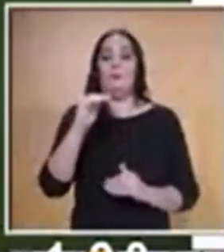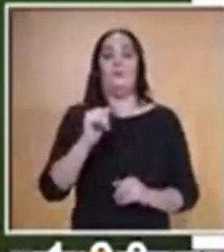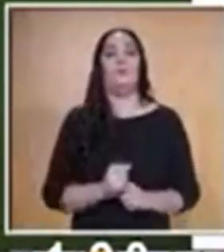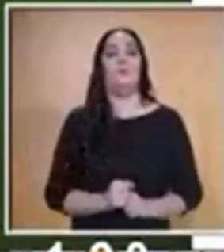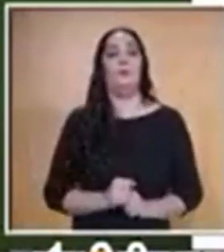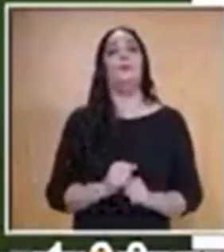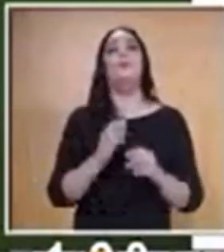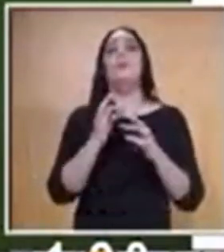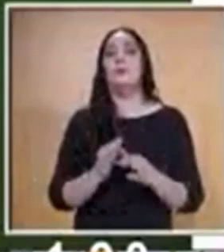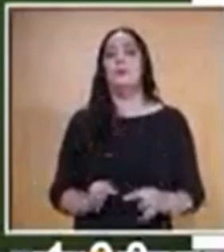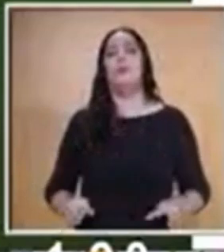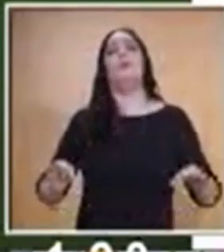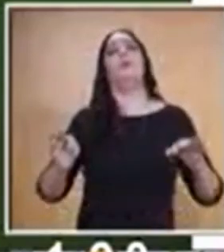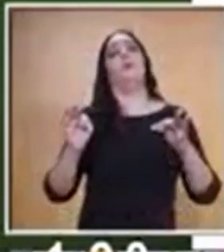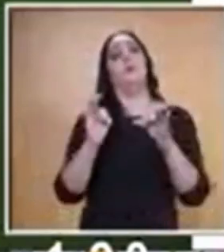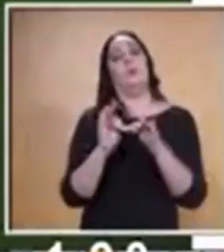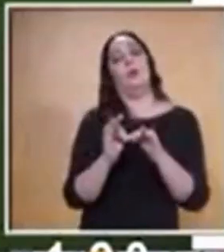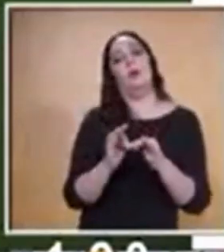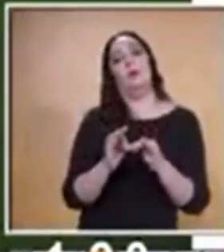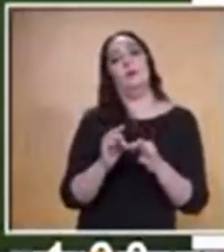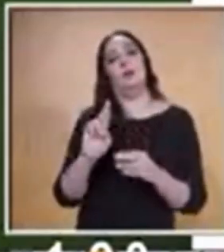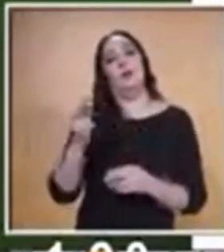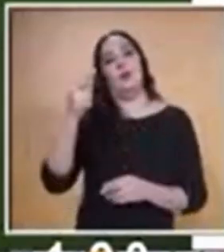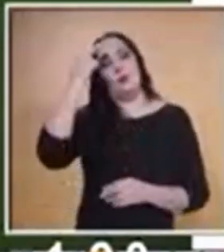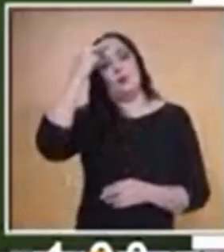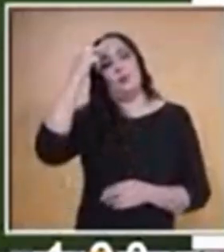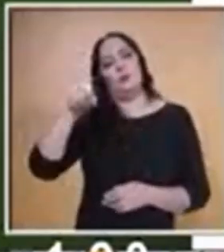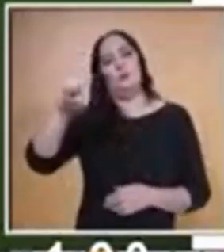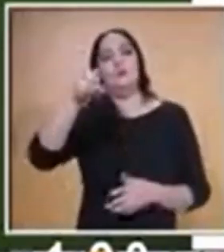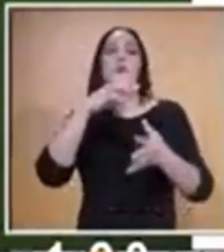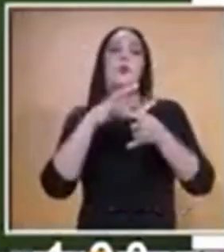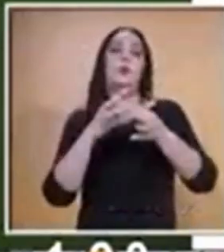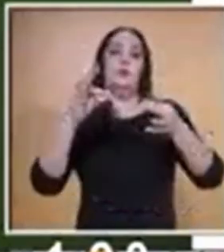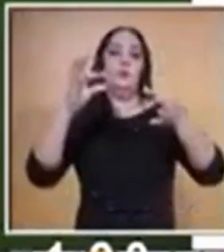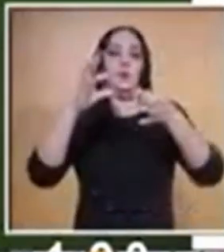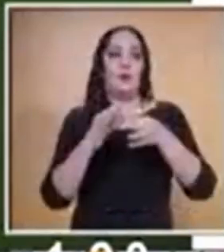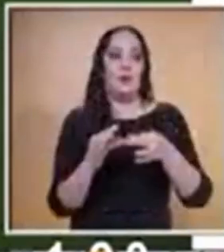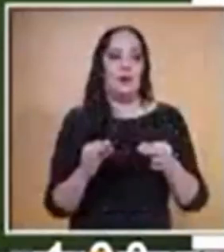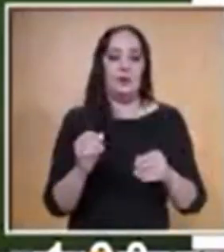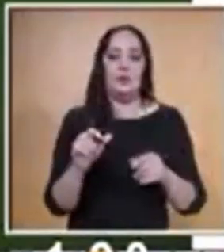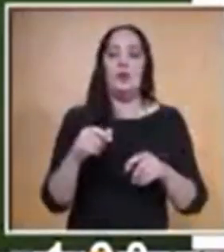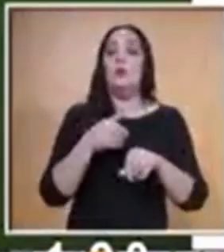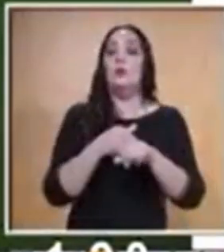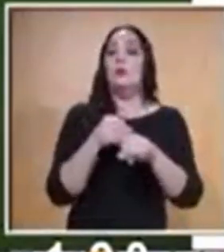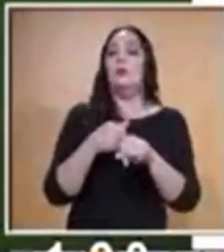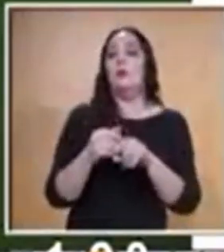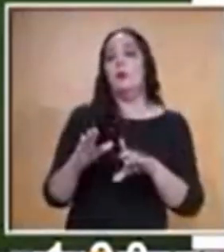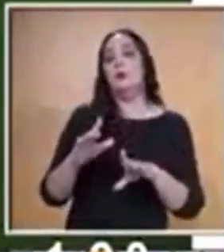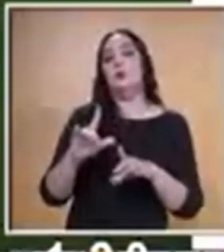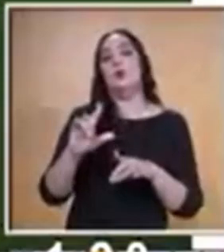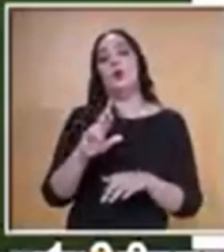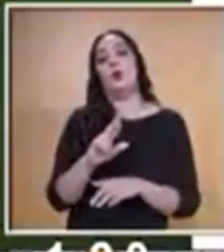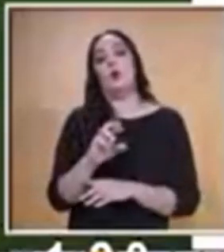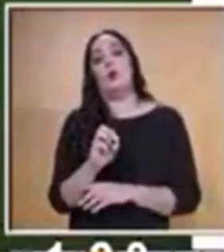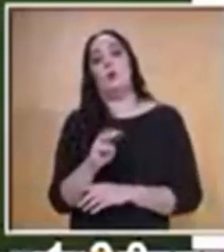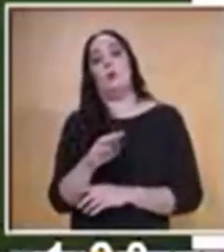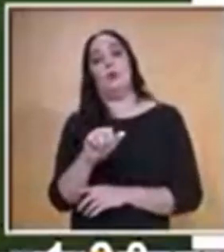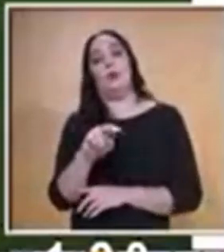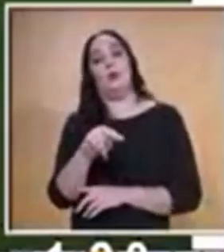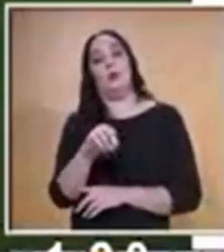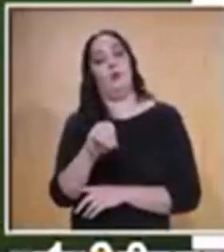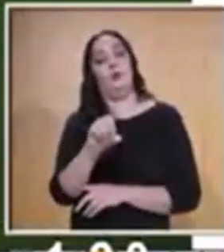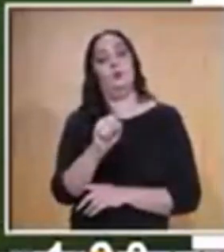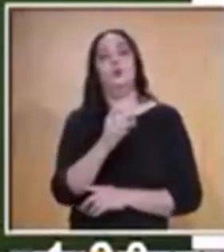Es importante recordarles o explicarles que en la numeración romana se puede repetir